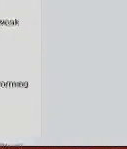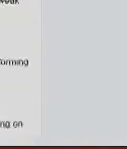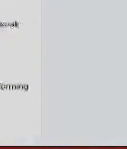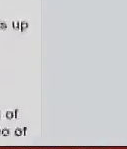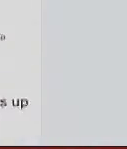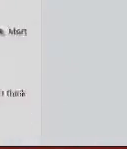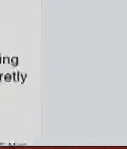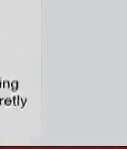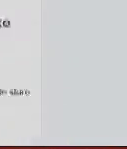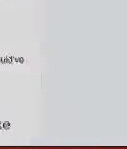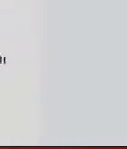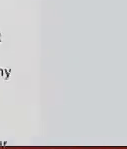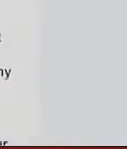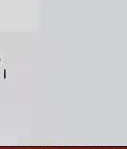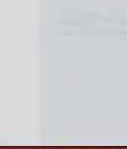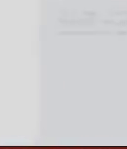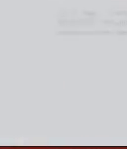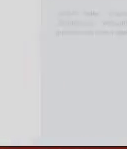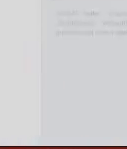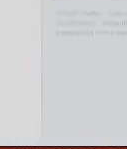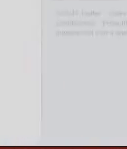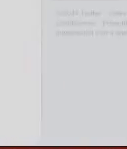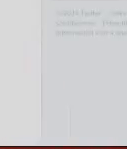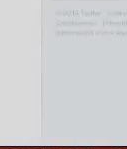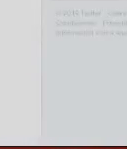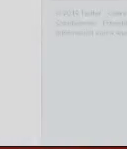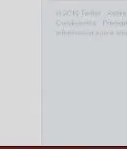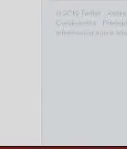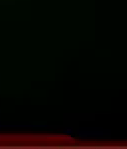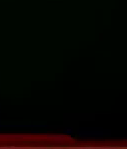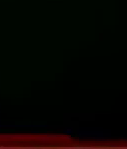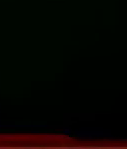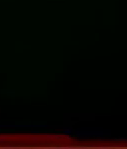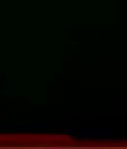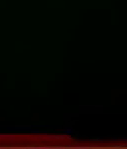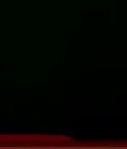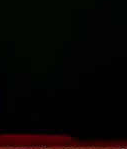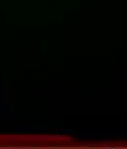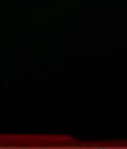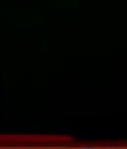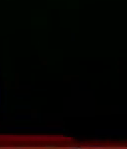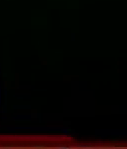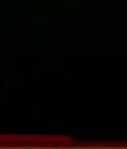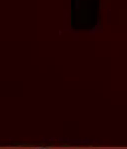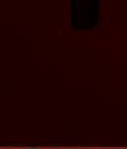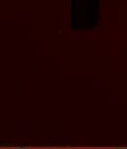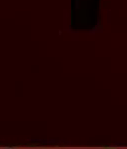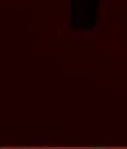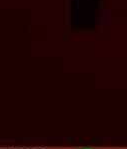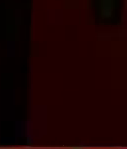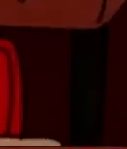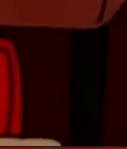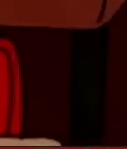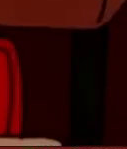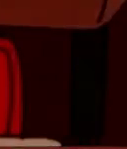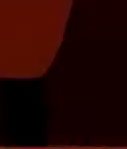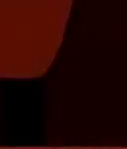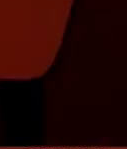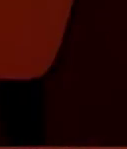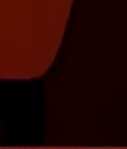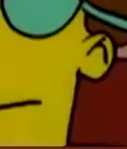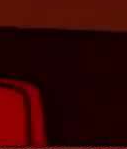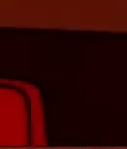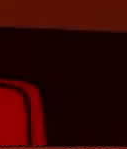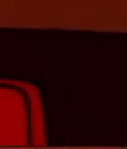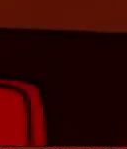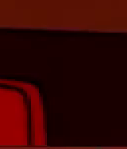es que Homero Simpson será el primer personaje animado que interactúe con la teleaudiencia mediante Twitter. Se trata de un capítulo inédito en